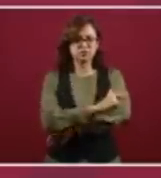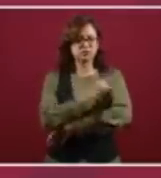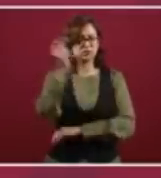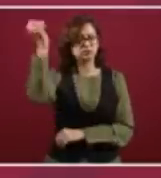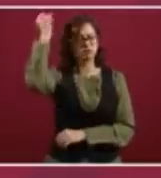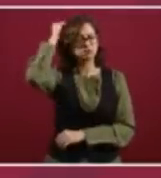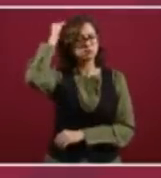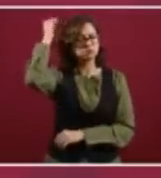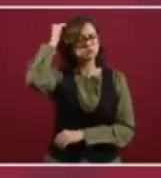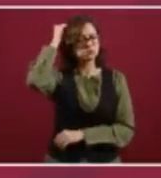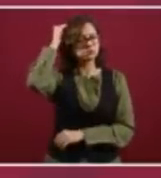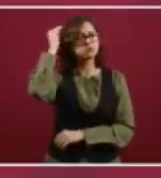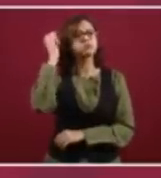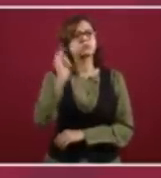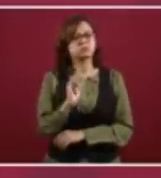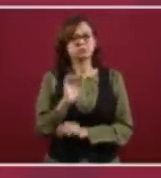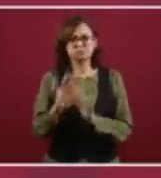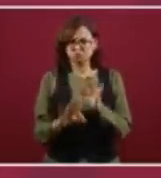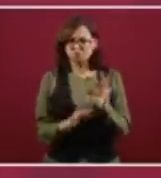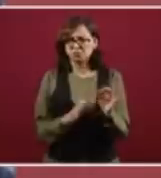Texcoco, y cumplimos